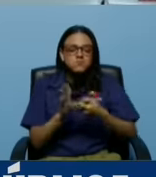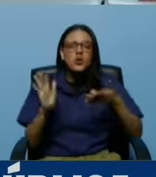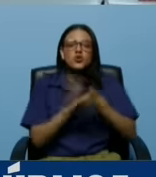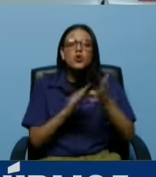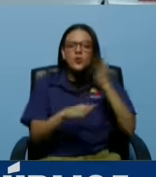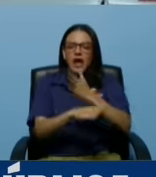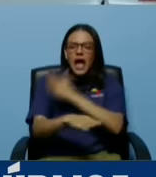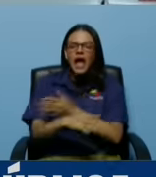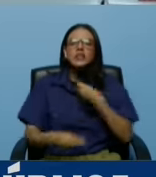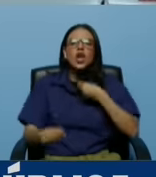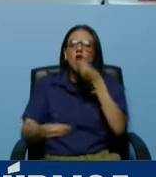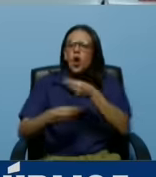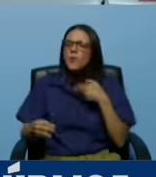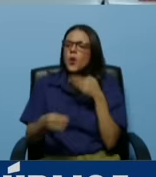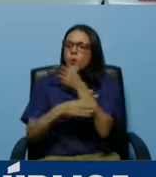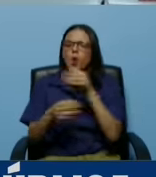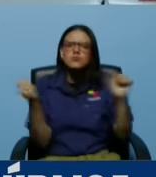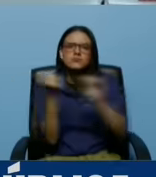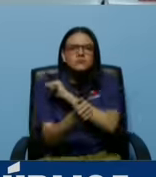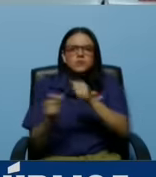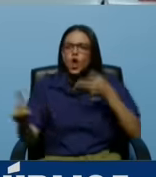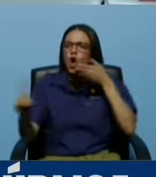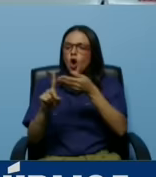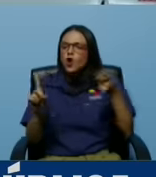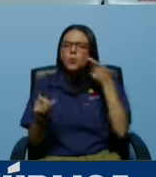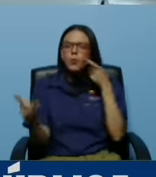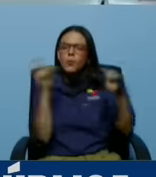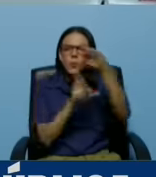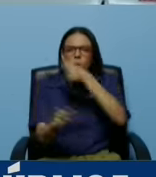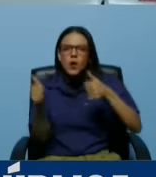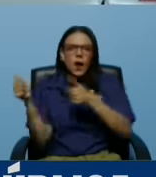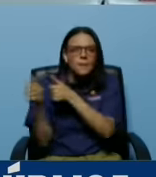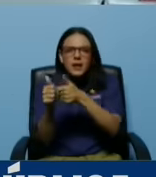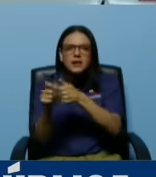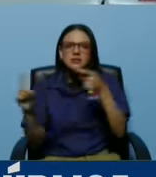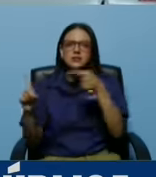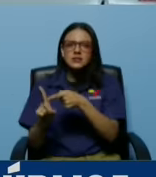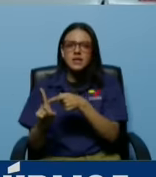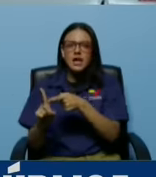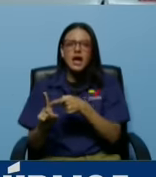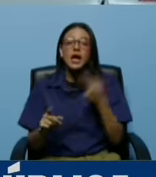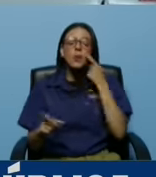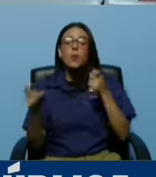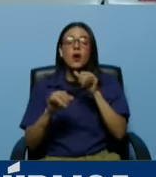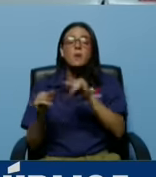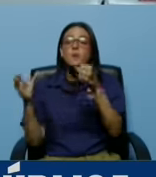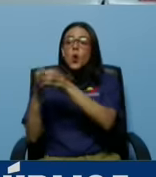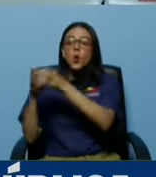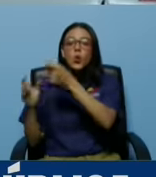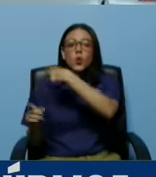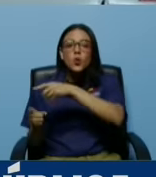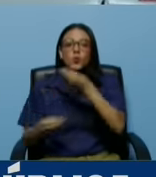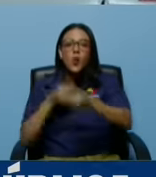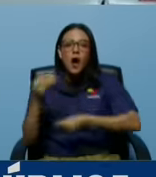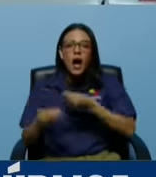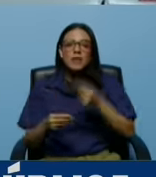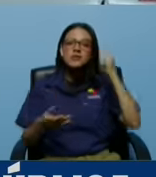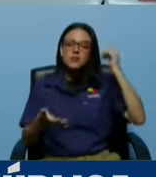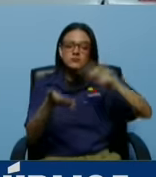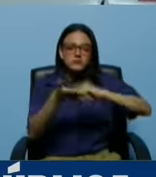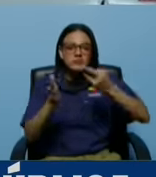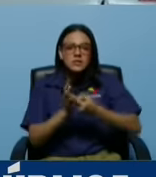criminales, terroristas, instrumentalizados por grupos que he denominado grupos estructurados de delincuencia